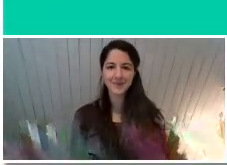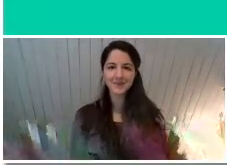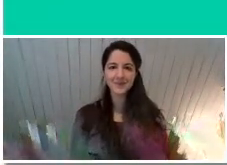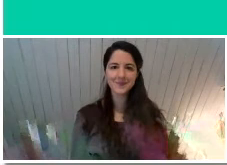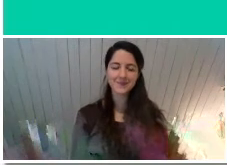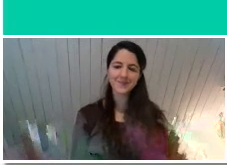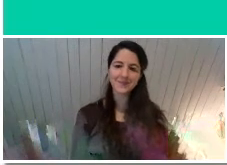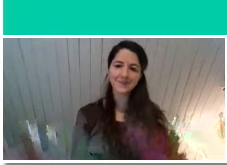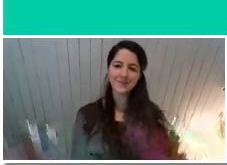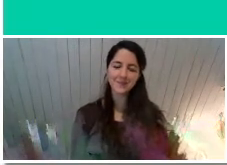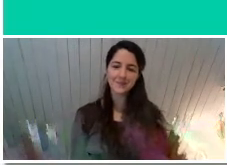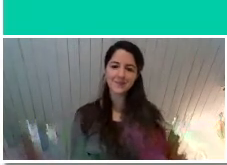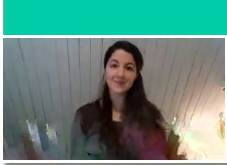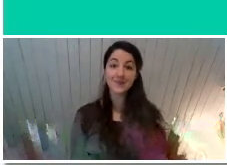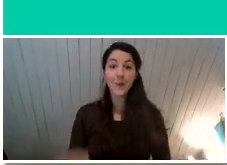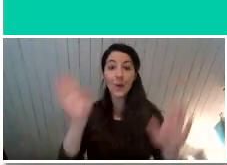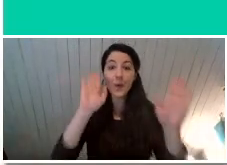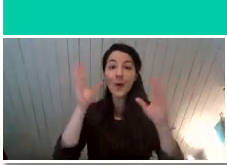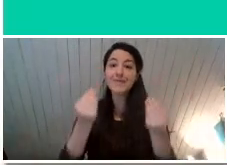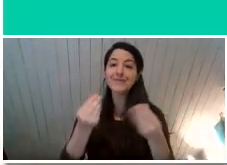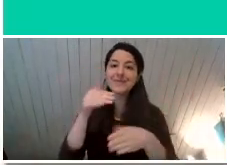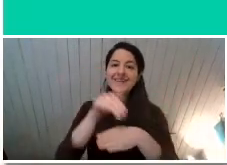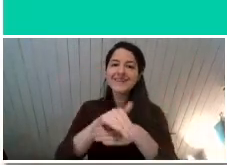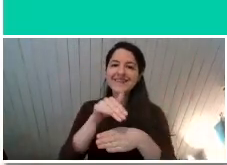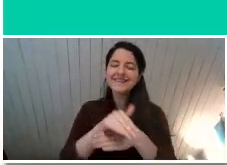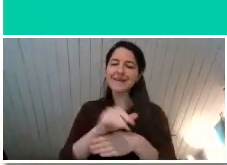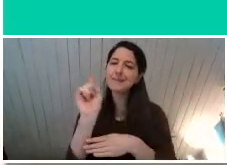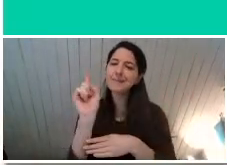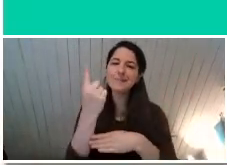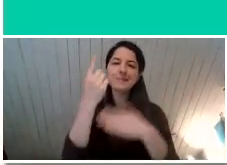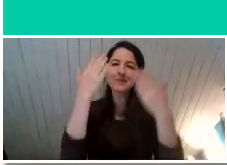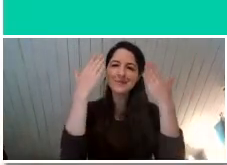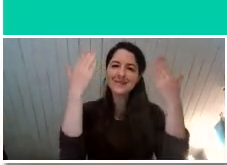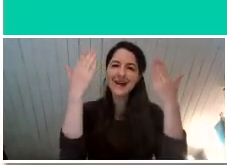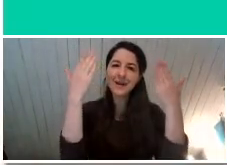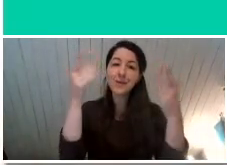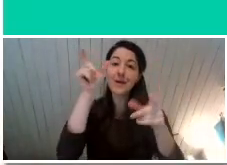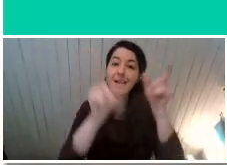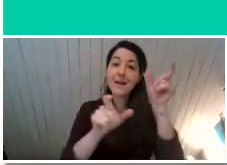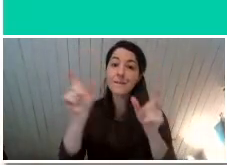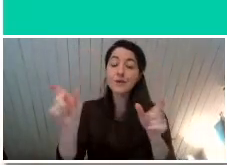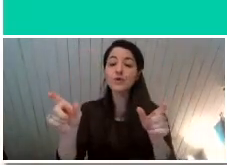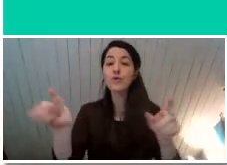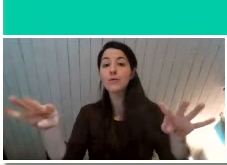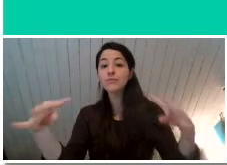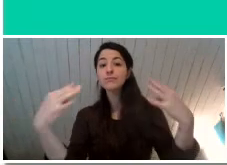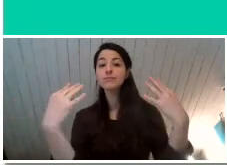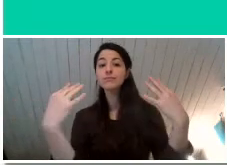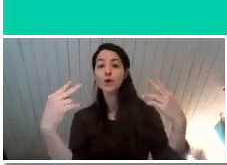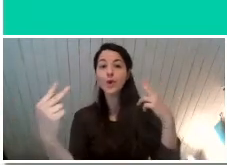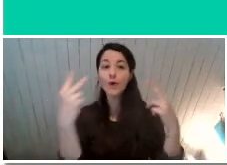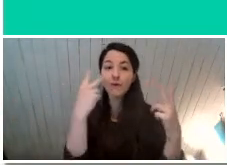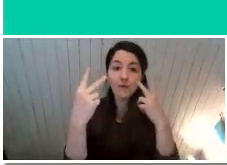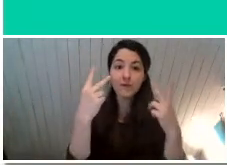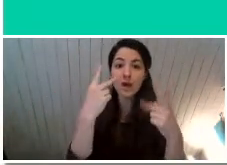Hola, buenas tardes. Primero que todo, un saludo a las personas que nos están siguiendo por los diferentes medios.